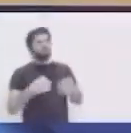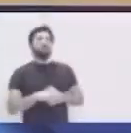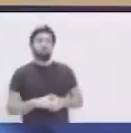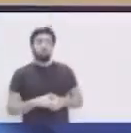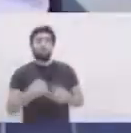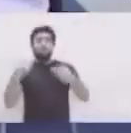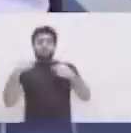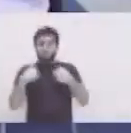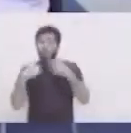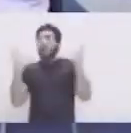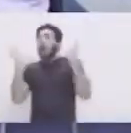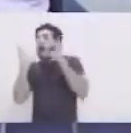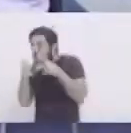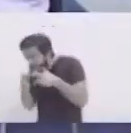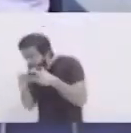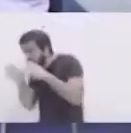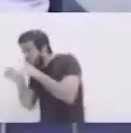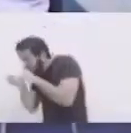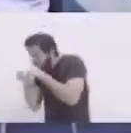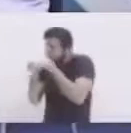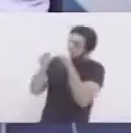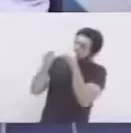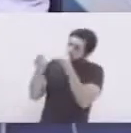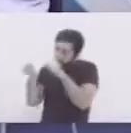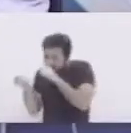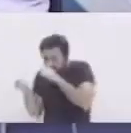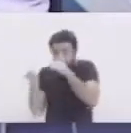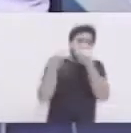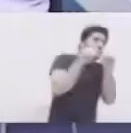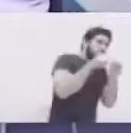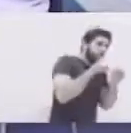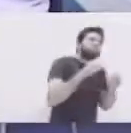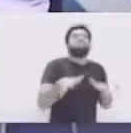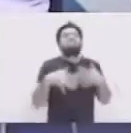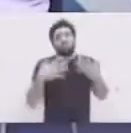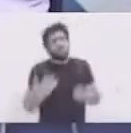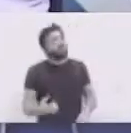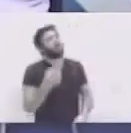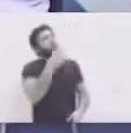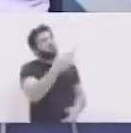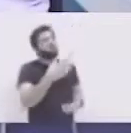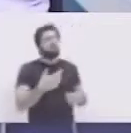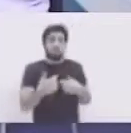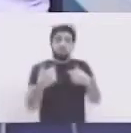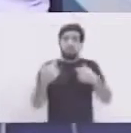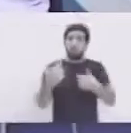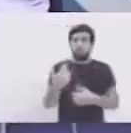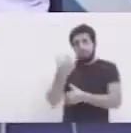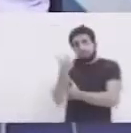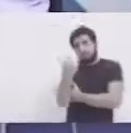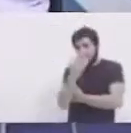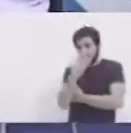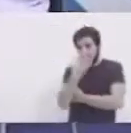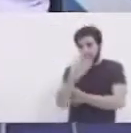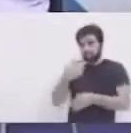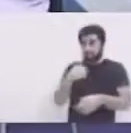yo cargaba con granos de trigo de acá para allá? Y le dice la